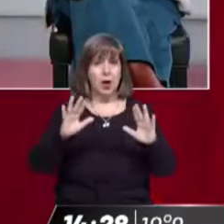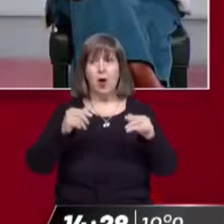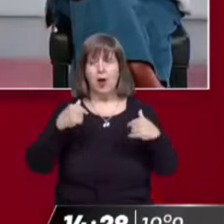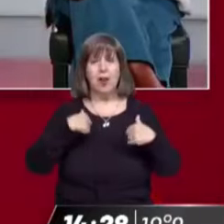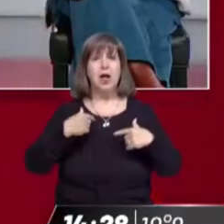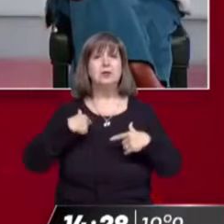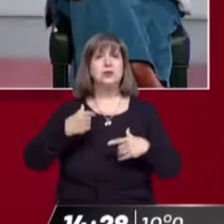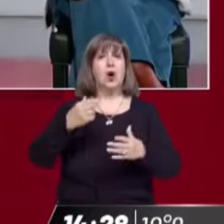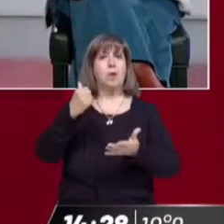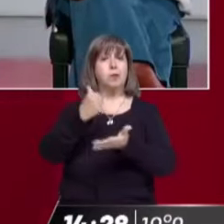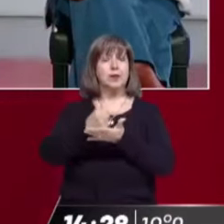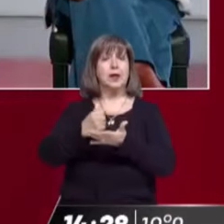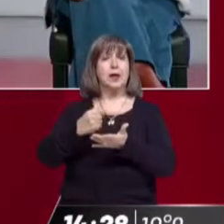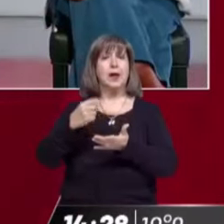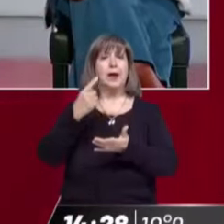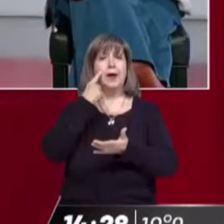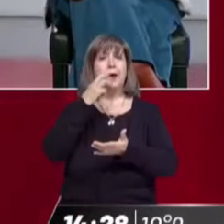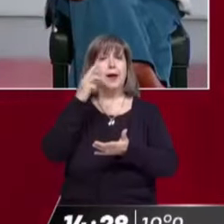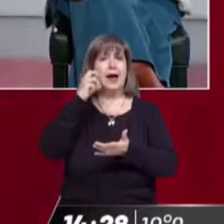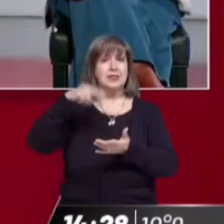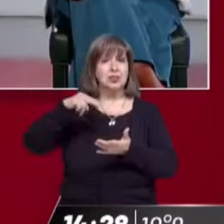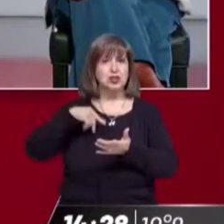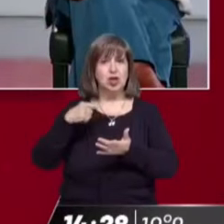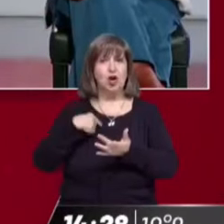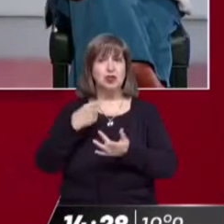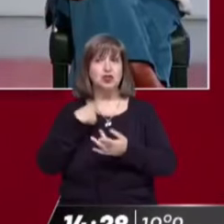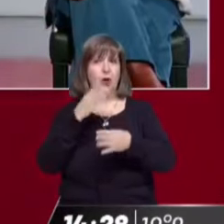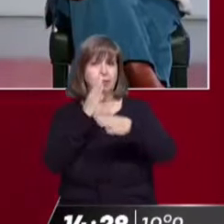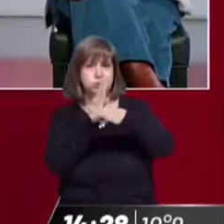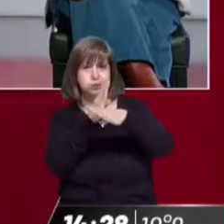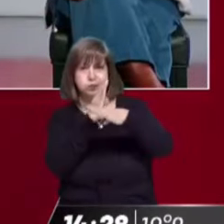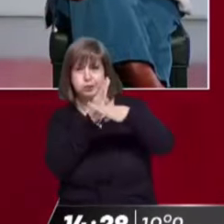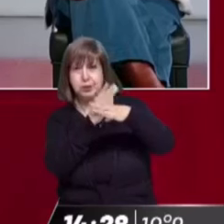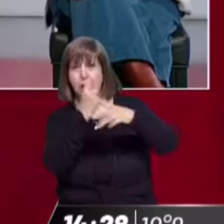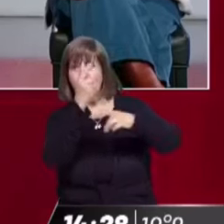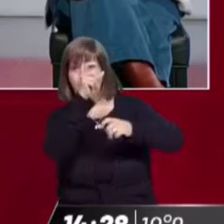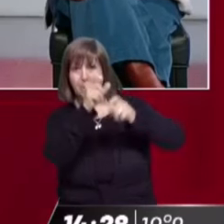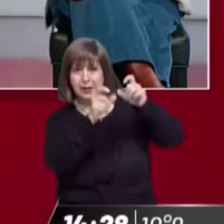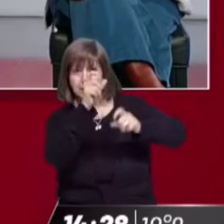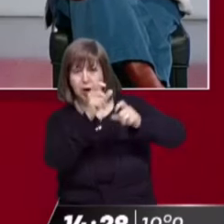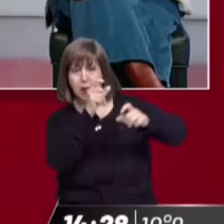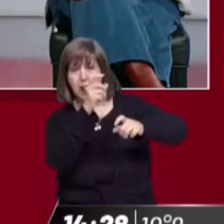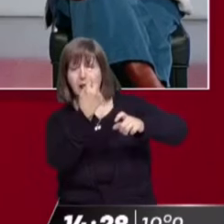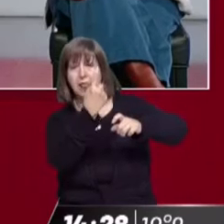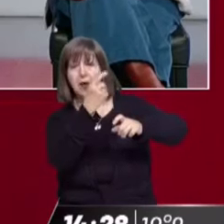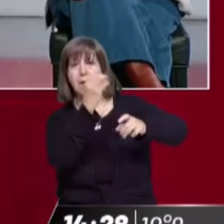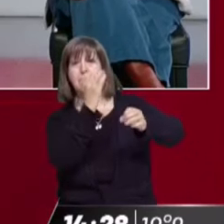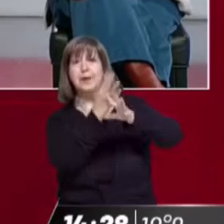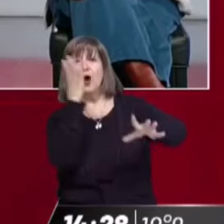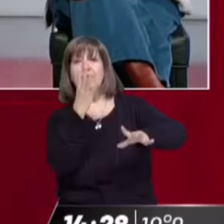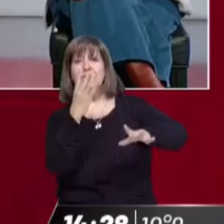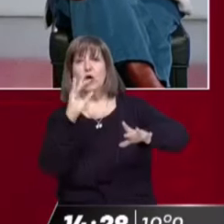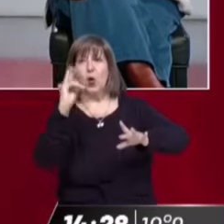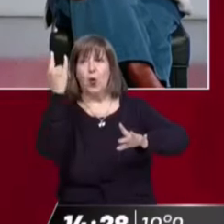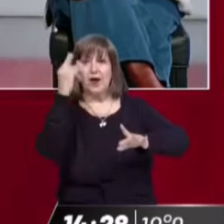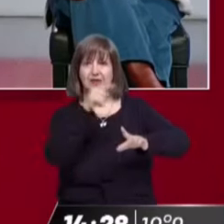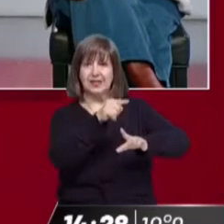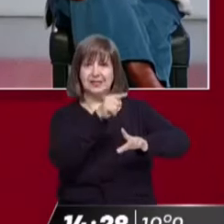estamos en el Departamento General de Irrigación como parte del seguimiento de un caso. A ver, el de un profesor